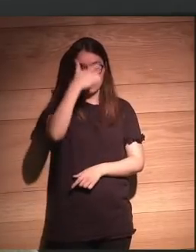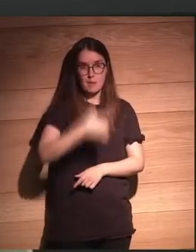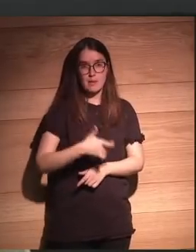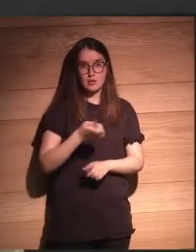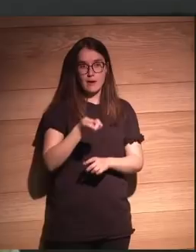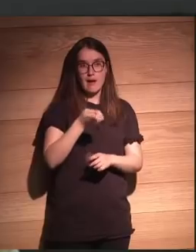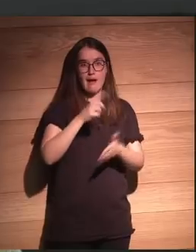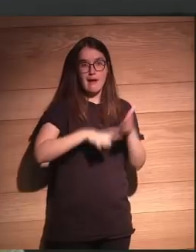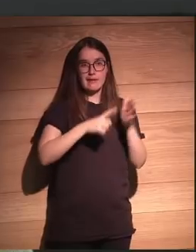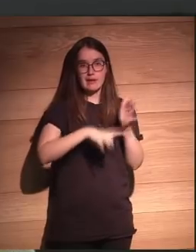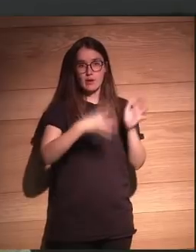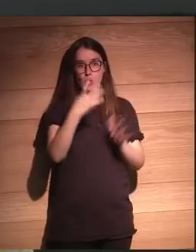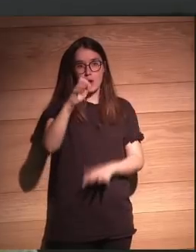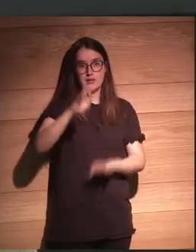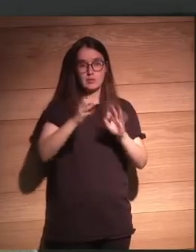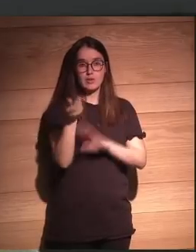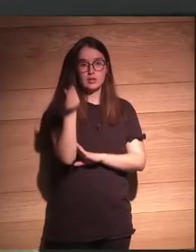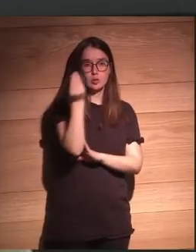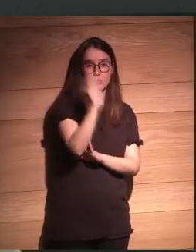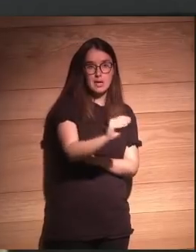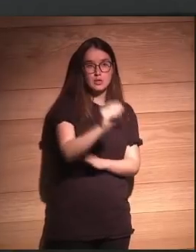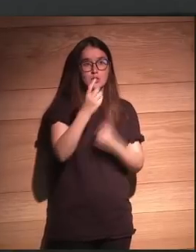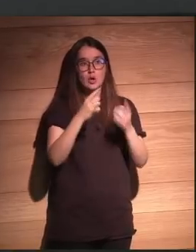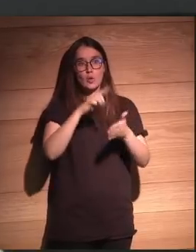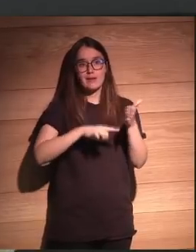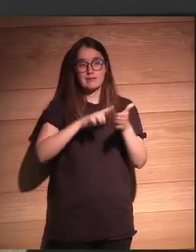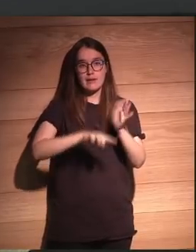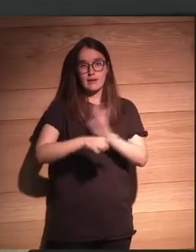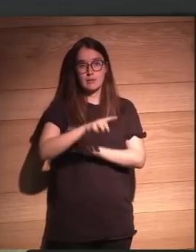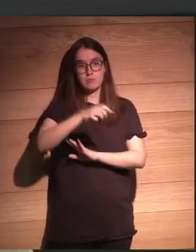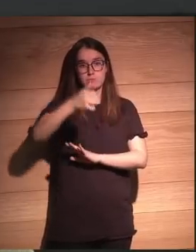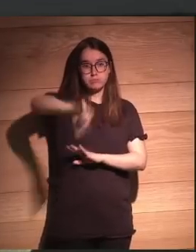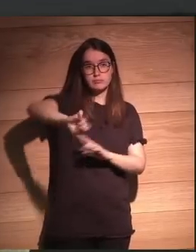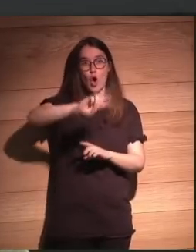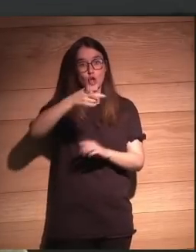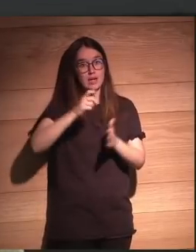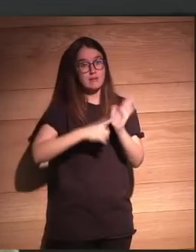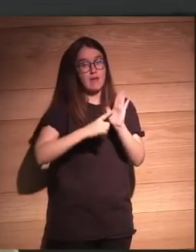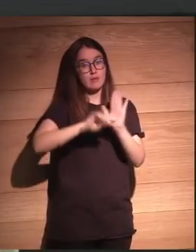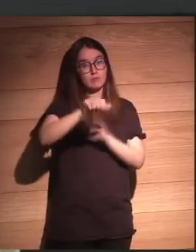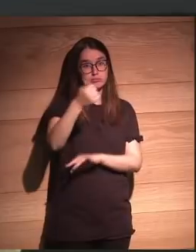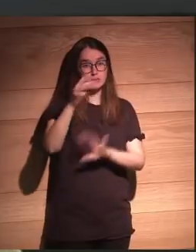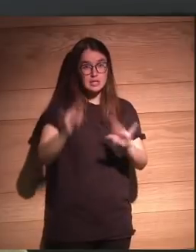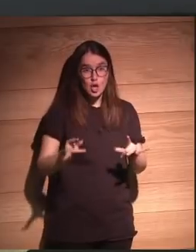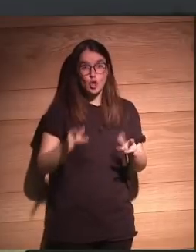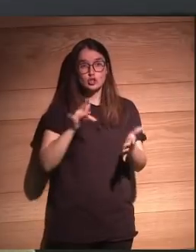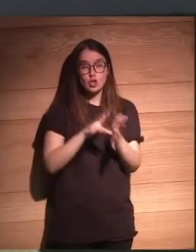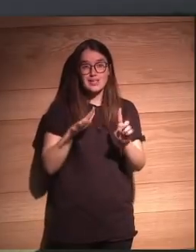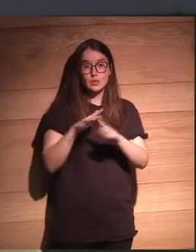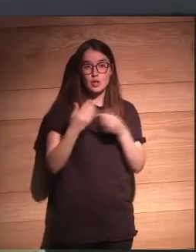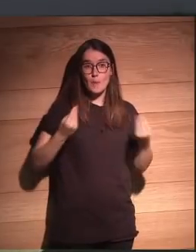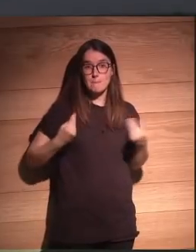el alquiler un 40%, cuando no se aprueban determinadas leyes y sí que se aprueban otras, hoy lo que está pasando con la vivienda en este país es fruto de decisiones políticas.